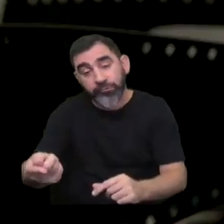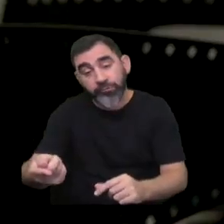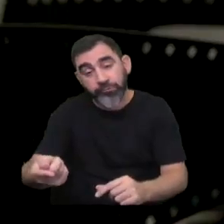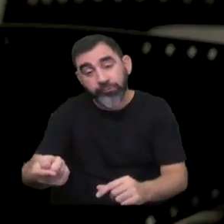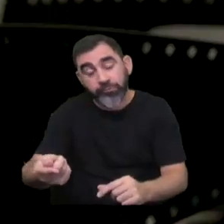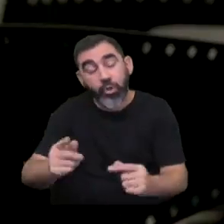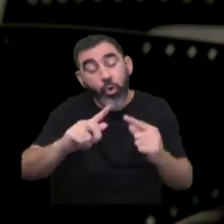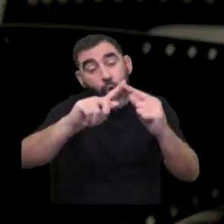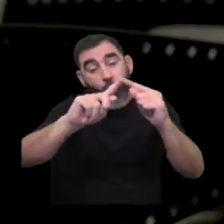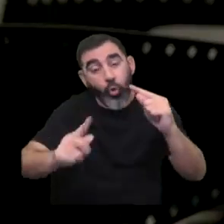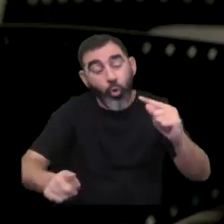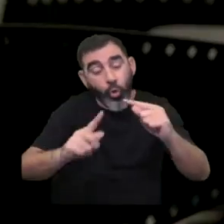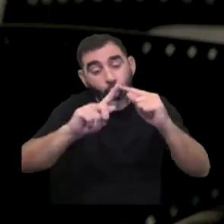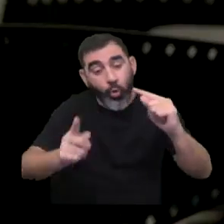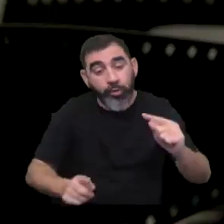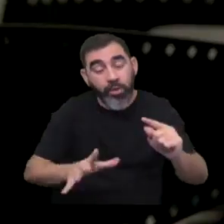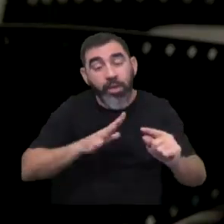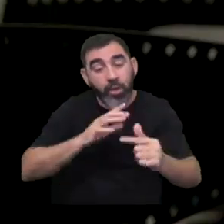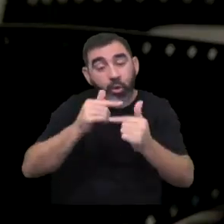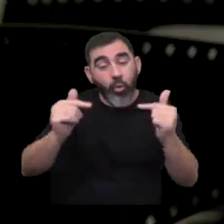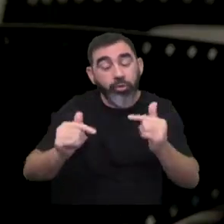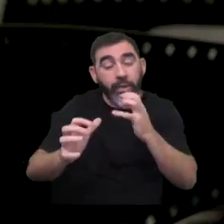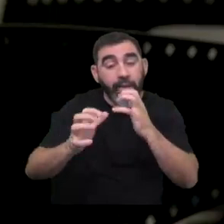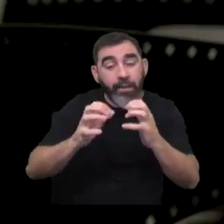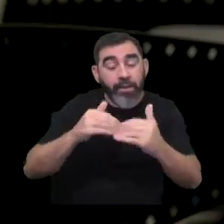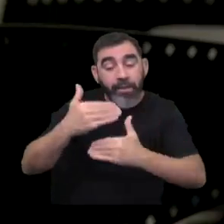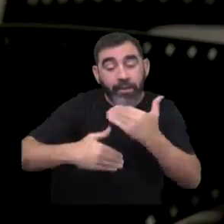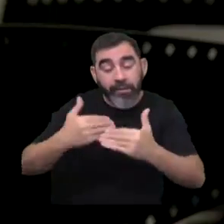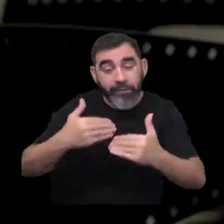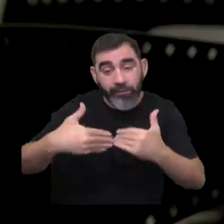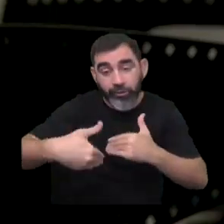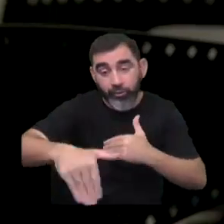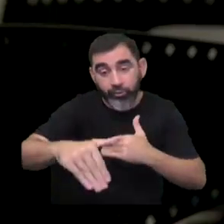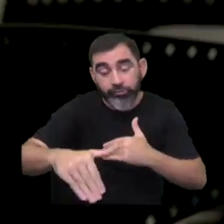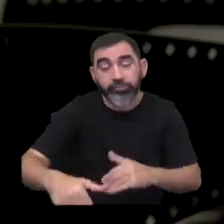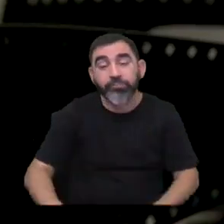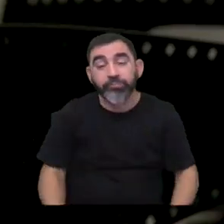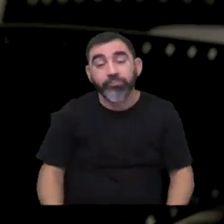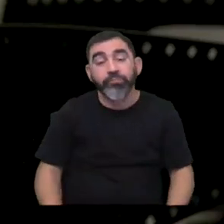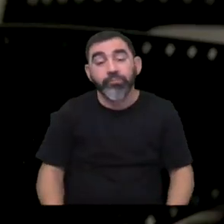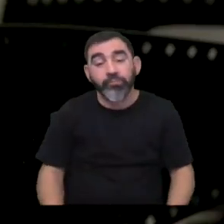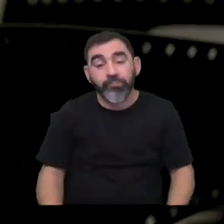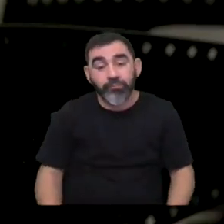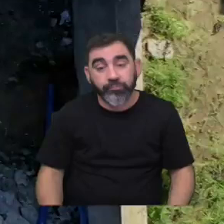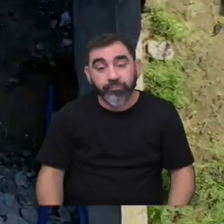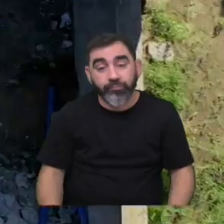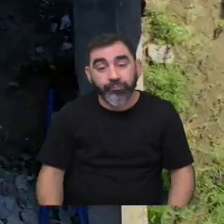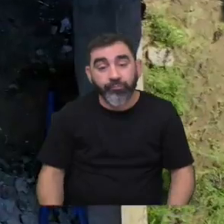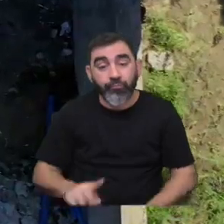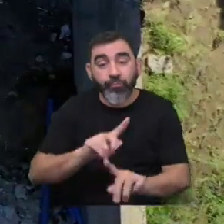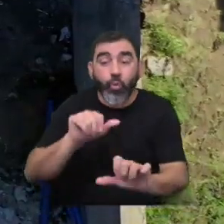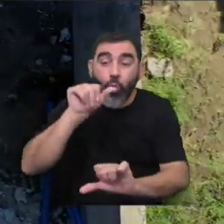circula corriente genera una serie de fenómenos eléctricos y electromagnéticos, que esos fenómenos electromagnéticos no produzcan